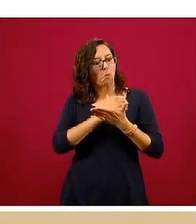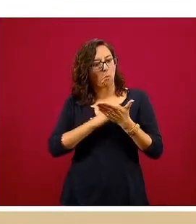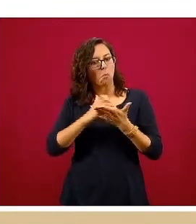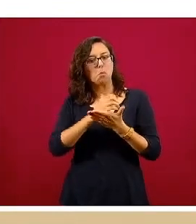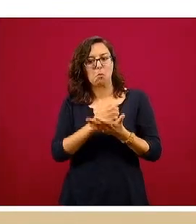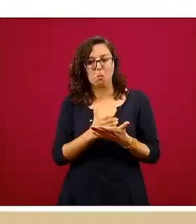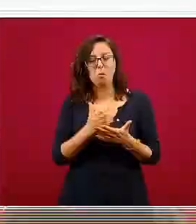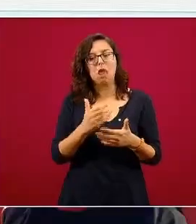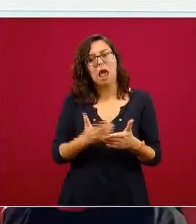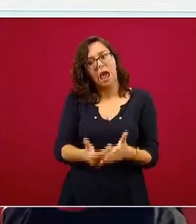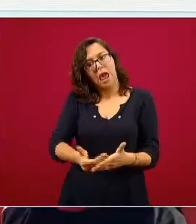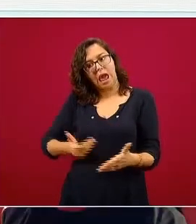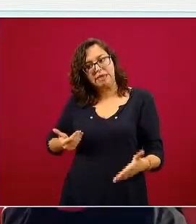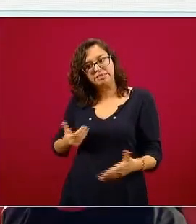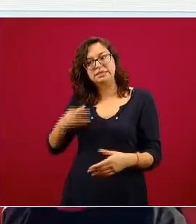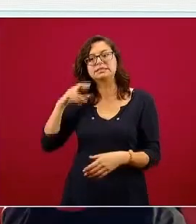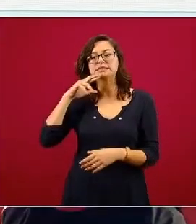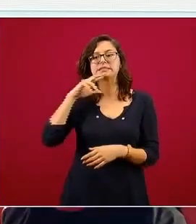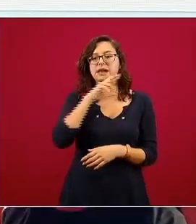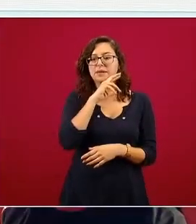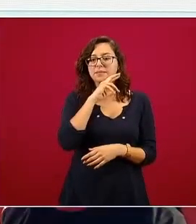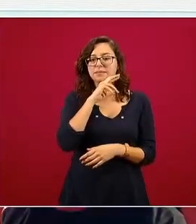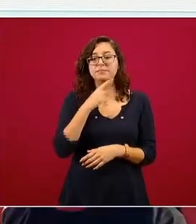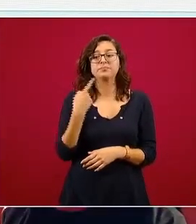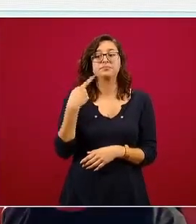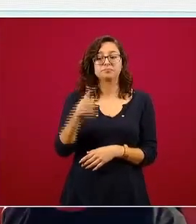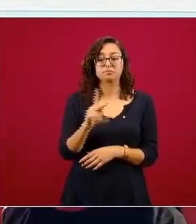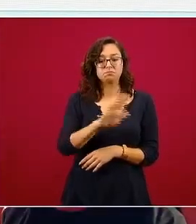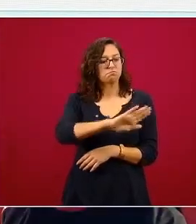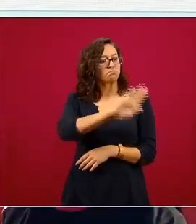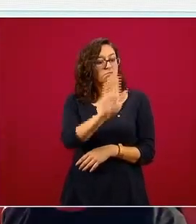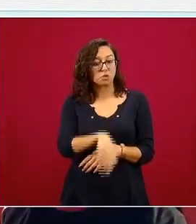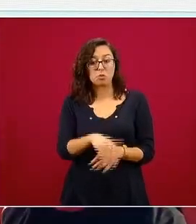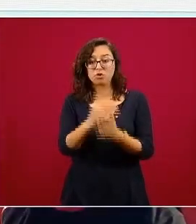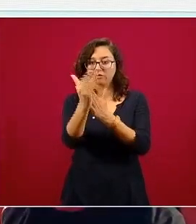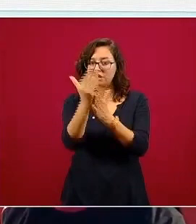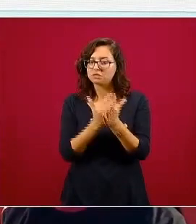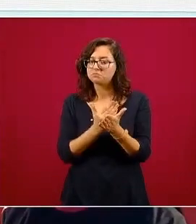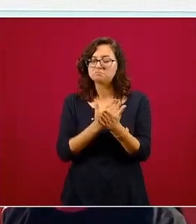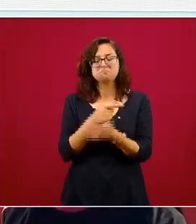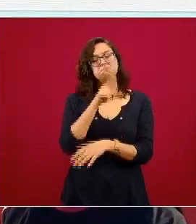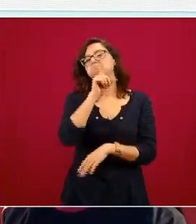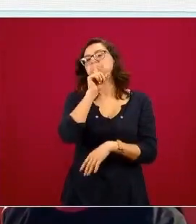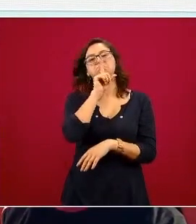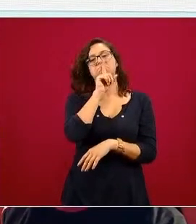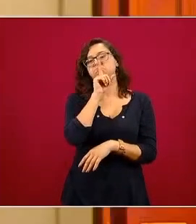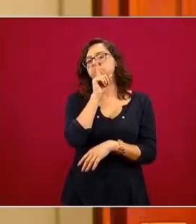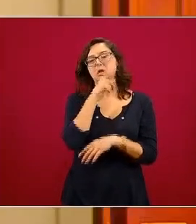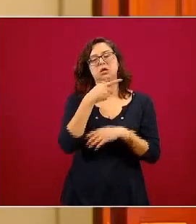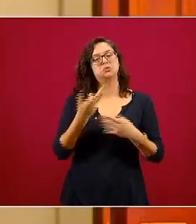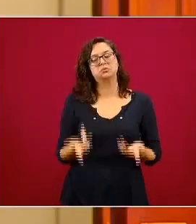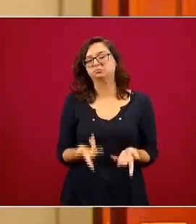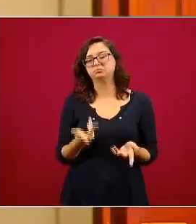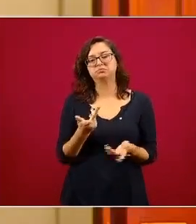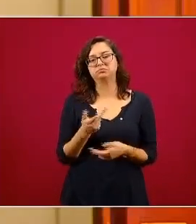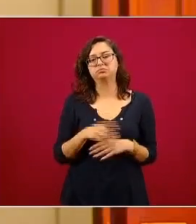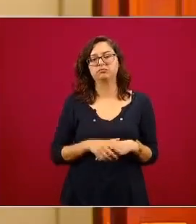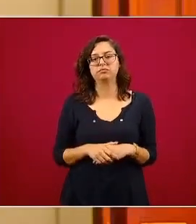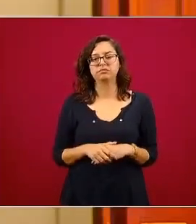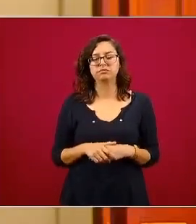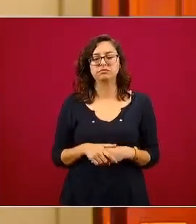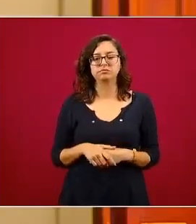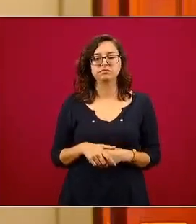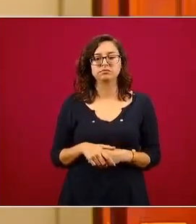COVID-19, pero no redujo la mortalidad comparado con los pacientes que recibieron únicamente